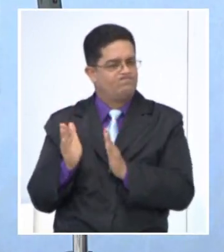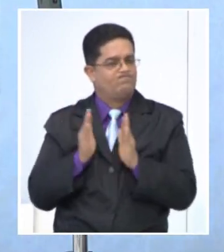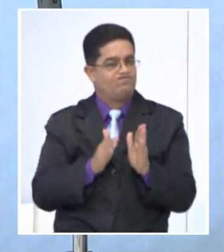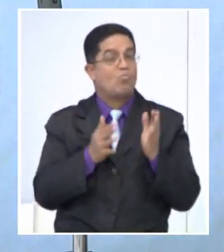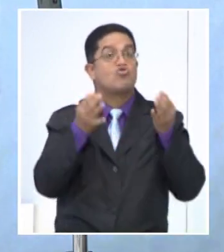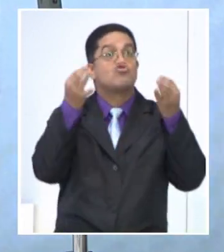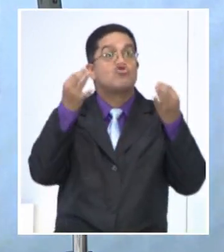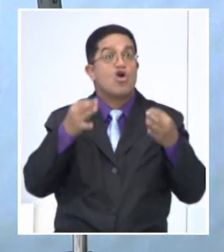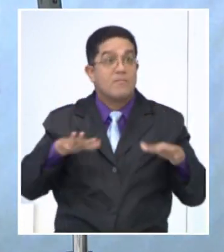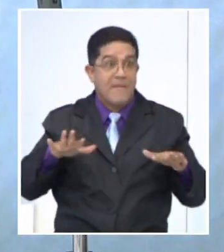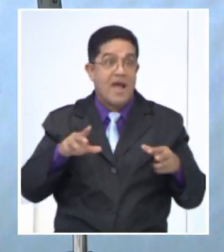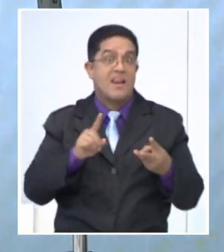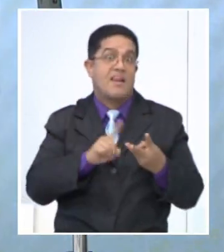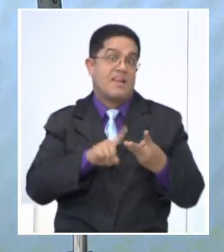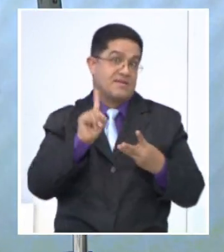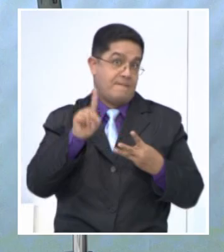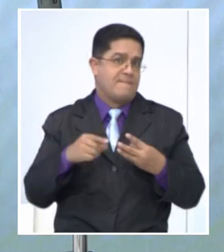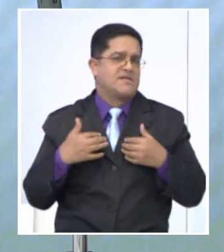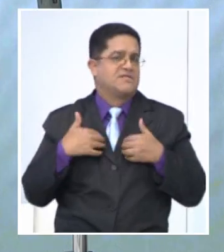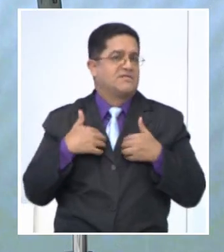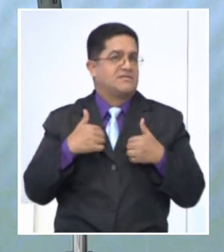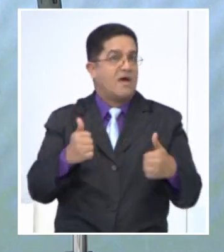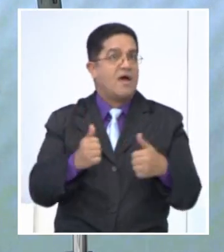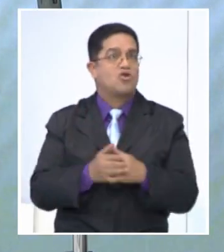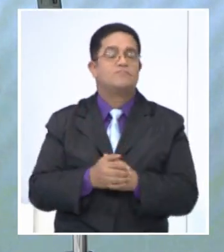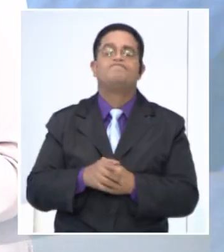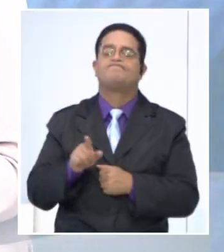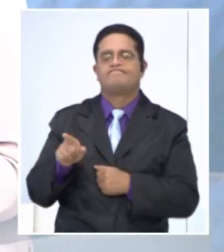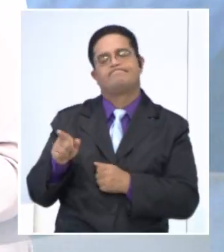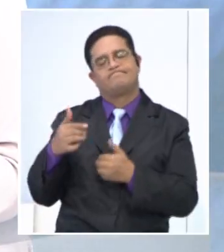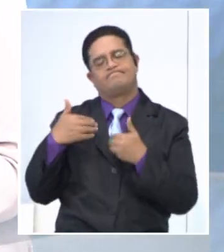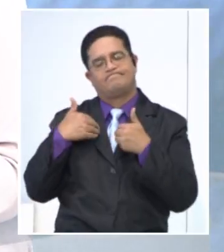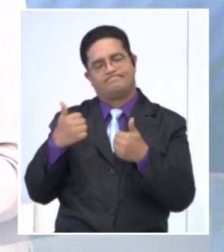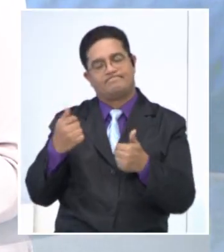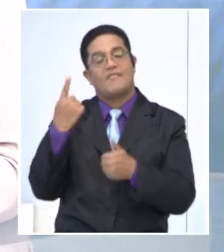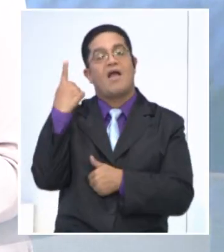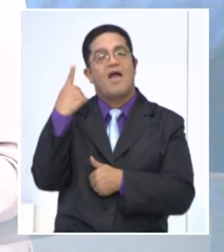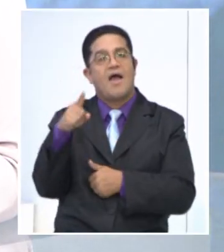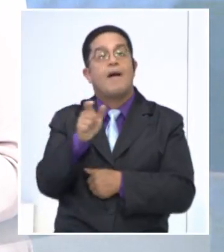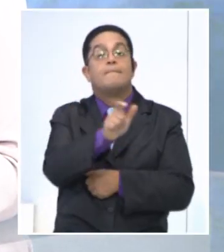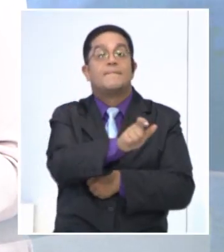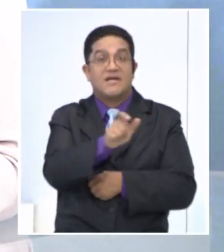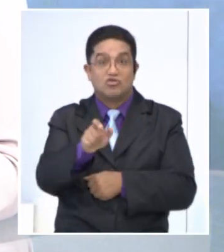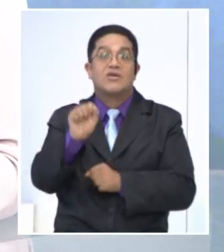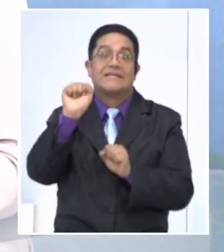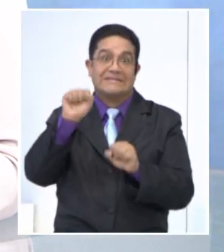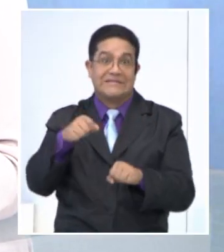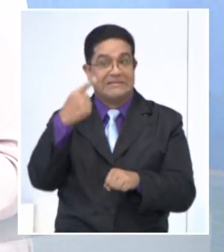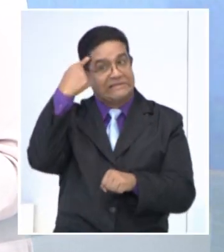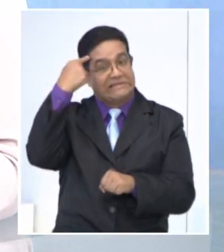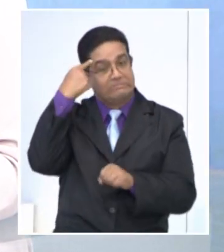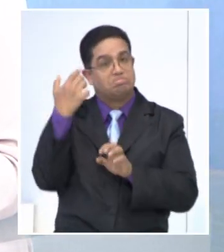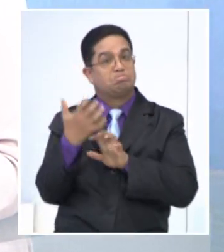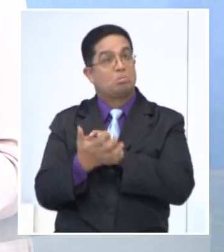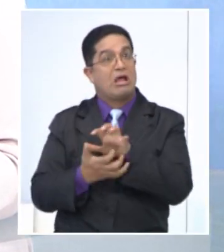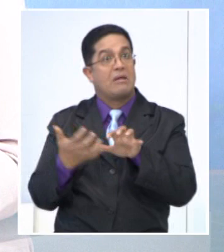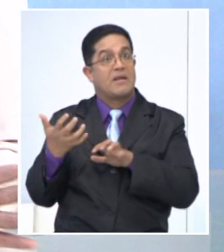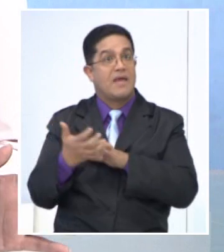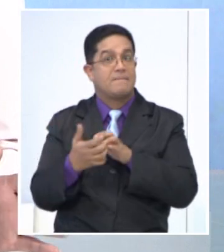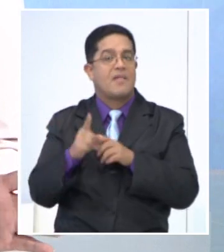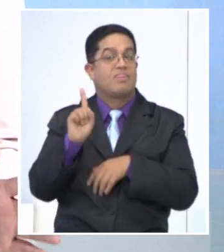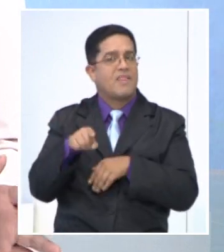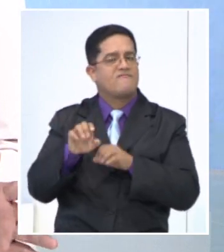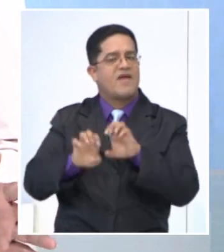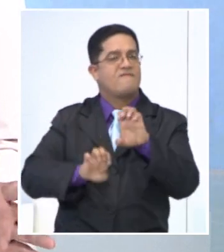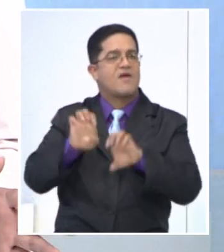normales y sanos. Claro, sano. Tomar en cuenta que existen personas que sí tienen este tipo de trastornos que hay que ser evaluados, pero no